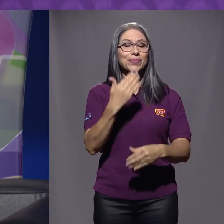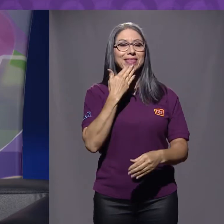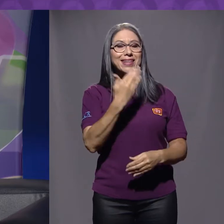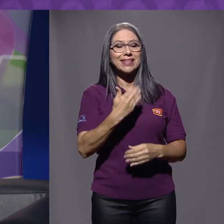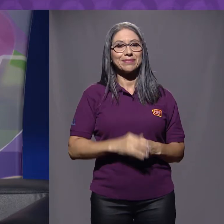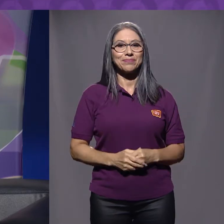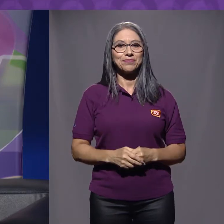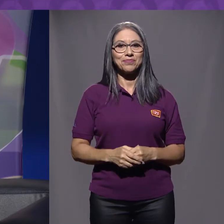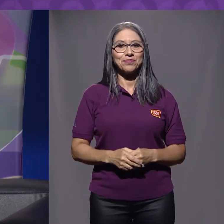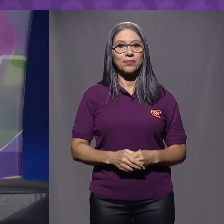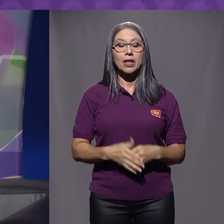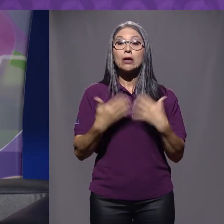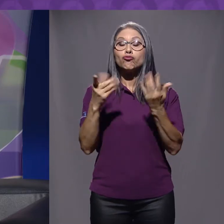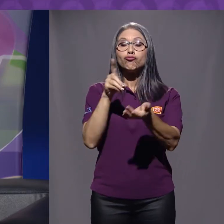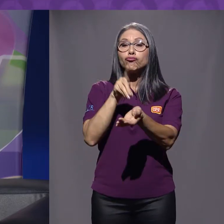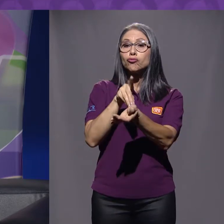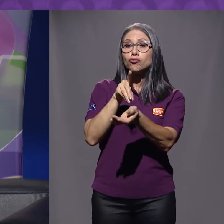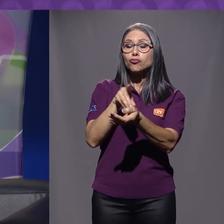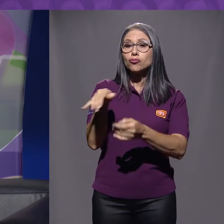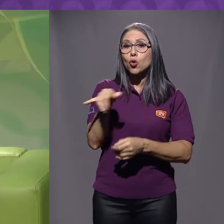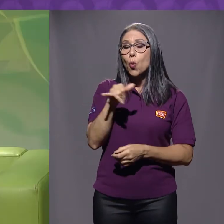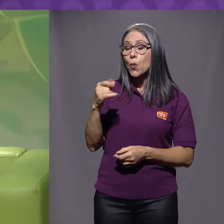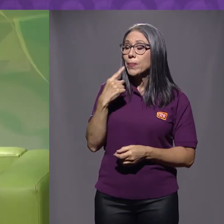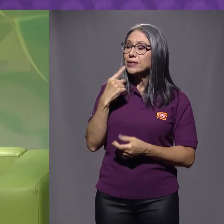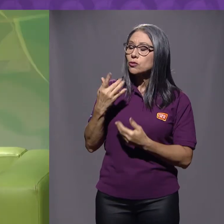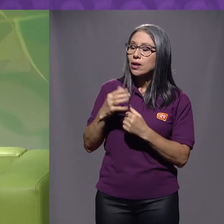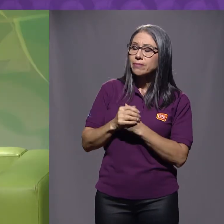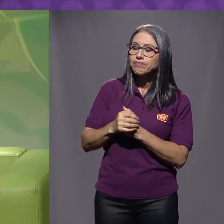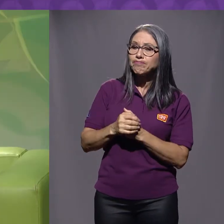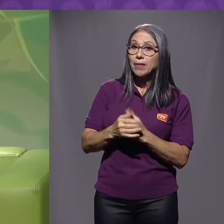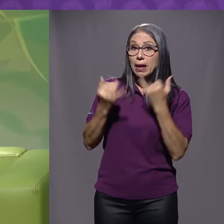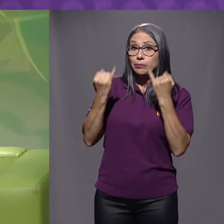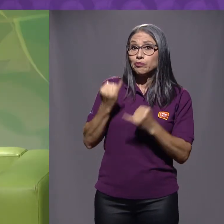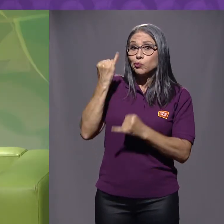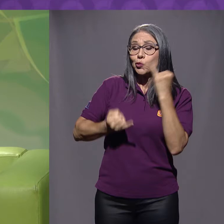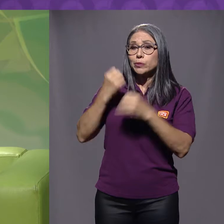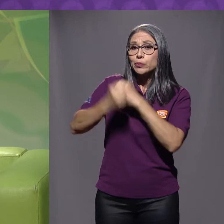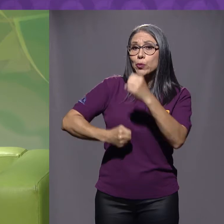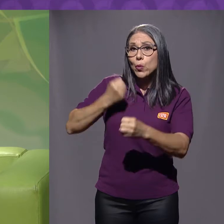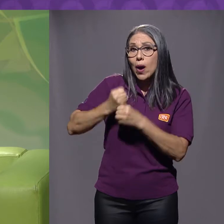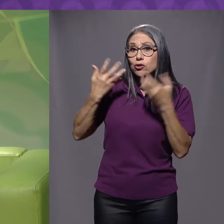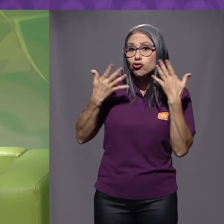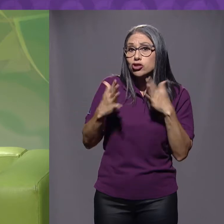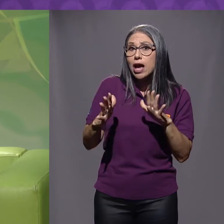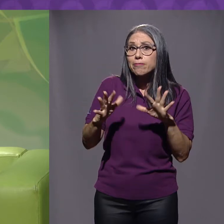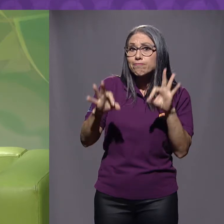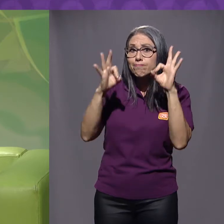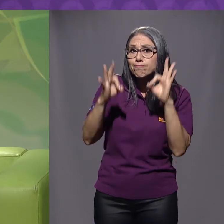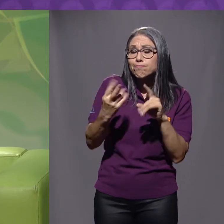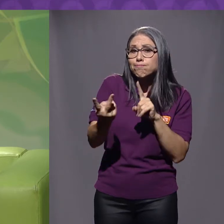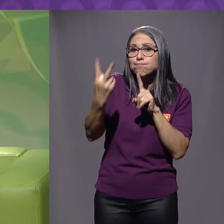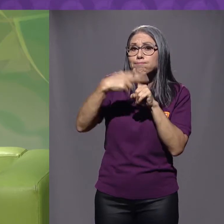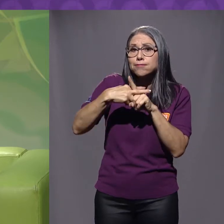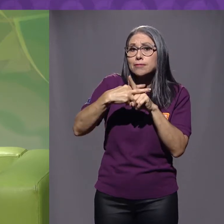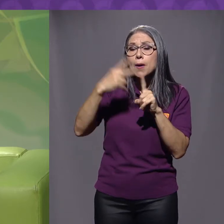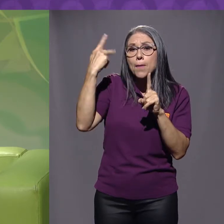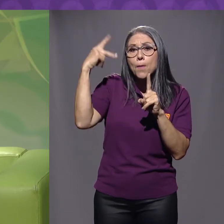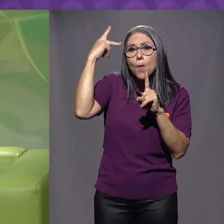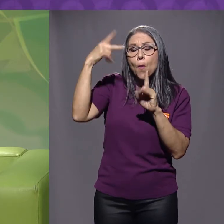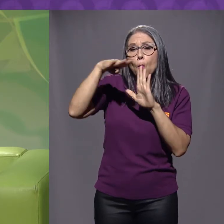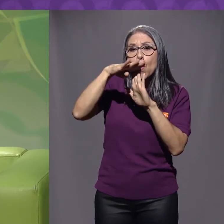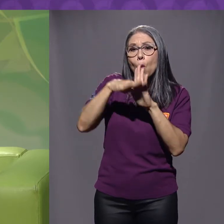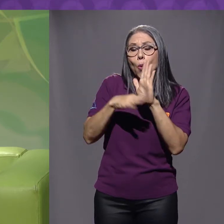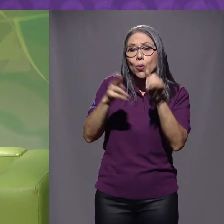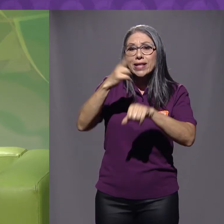María Fernanda. Y doctor, justamente, bueno, como mencionaba, este es el último año para la Política Nacional